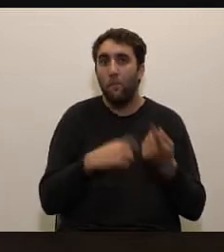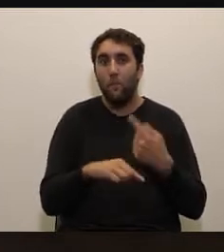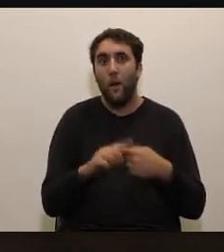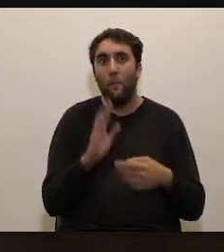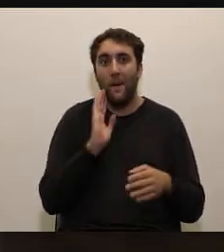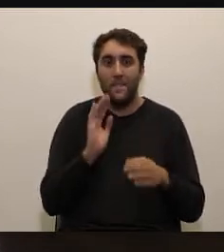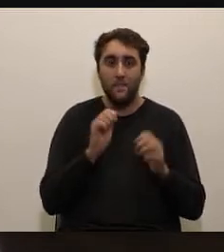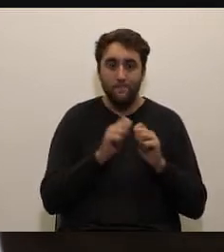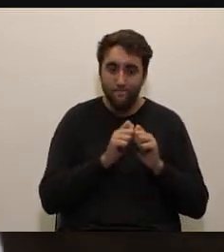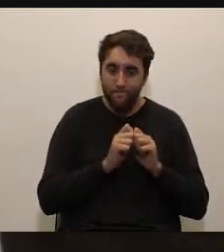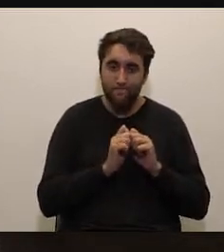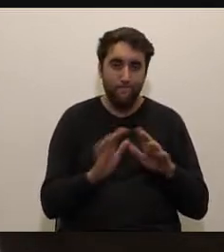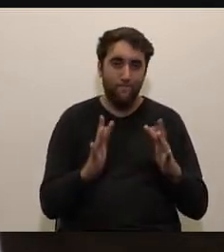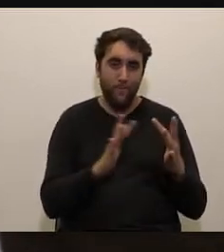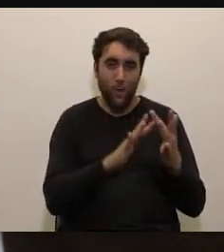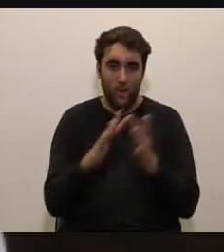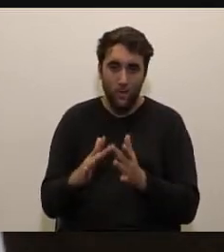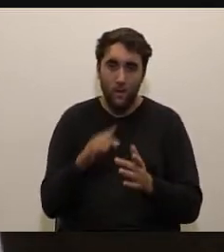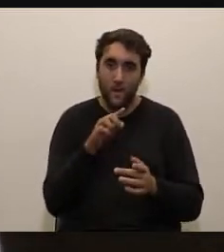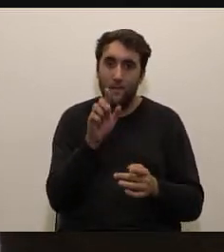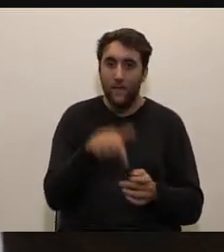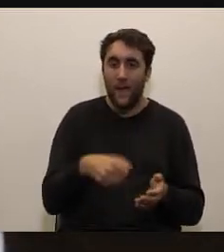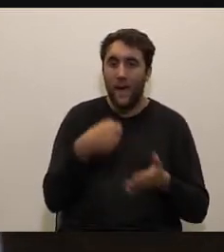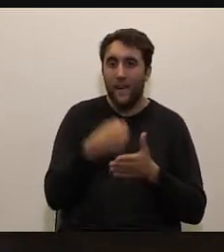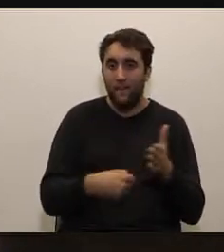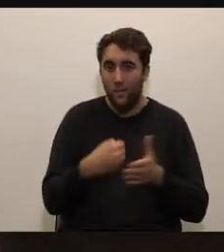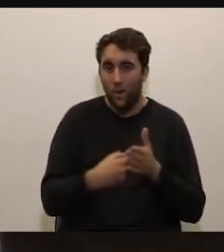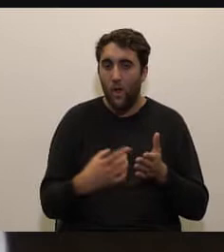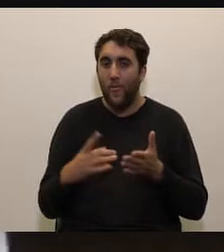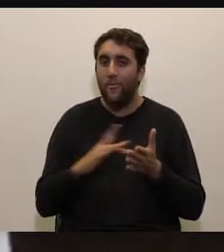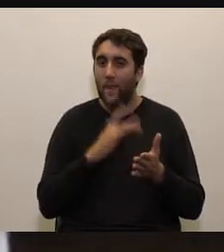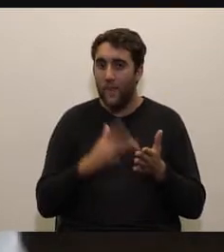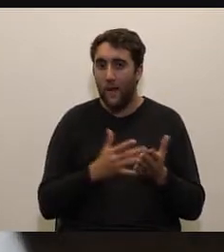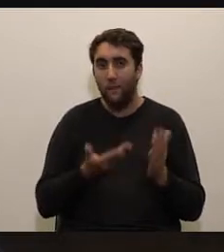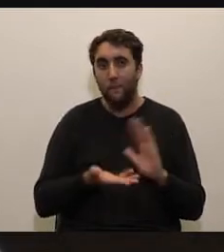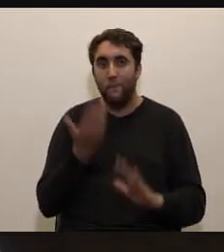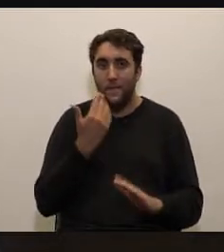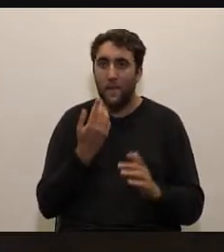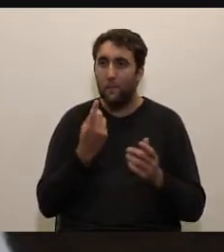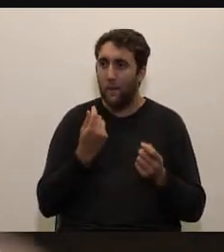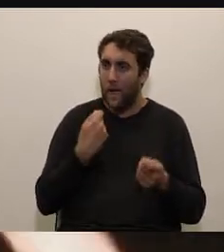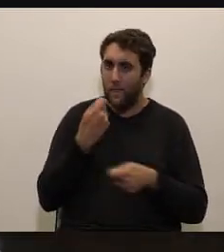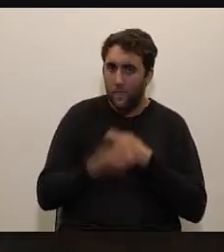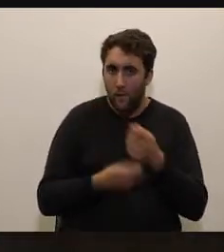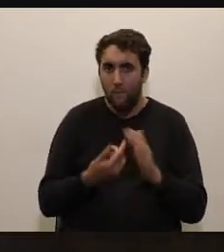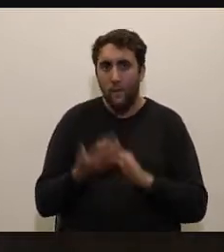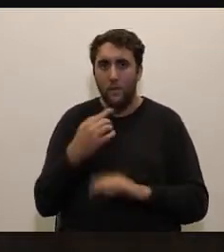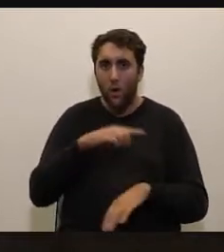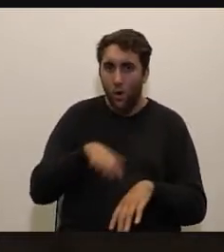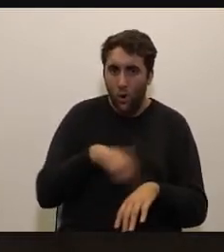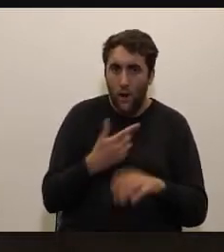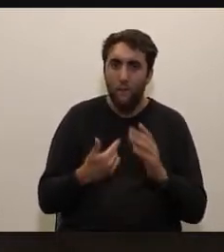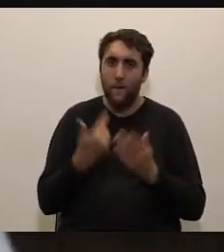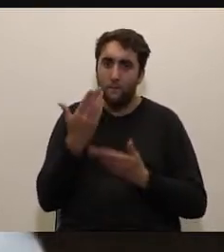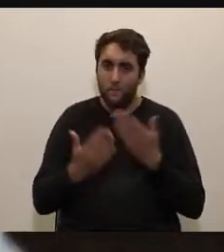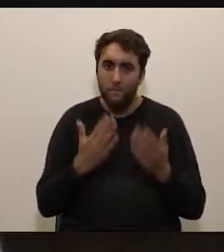los chistes de esa posibilidad del activismo digital. En el activismo más tradicional, para llegar a más gente necesitas más horas persona,